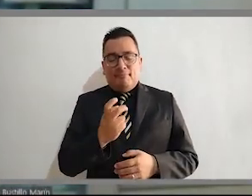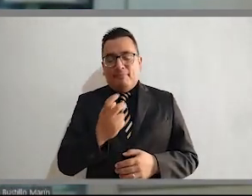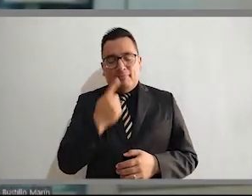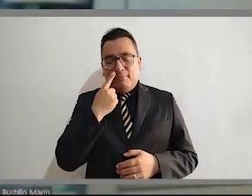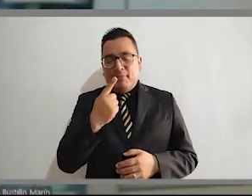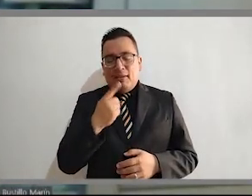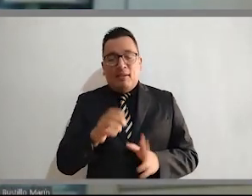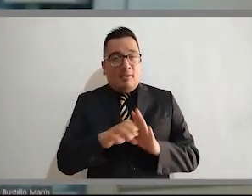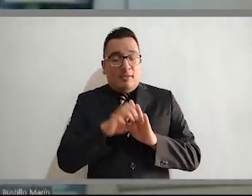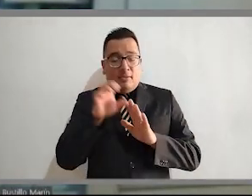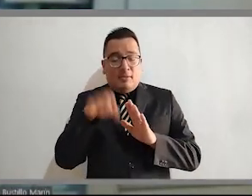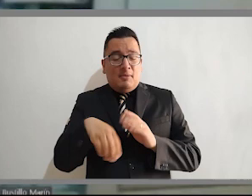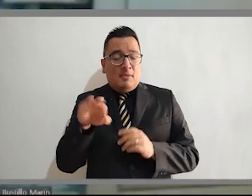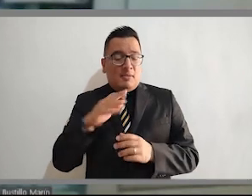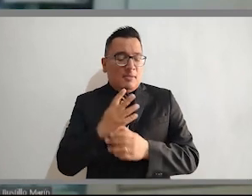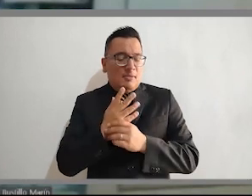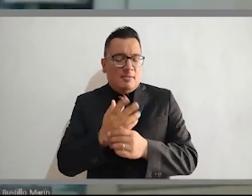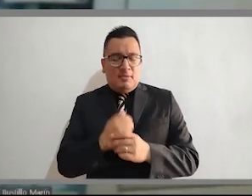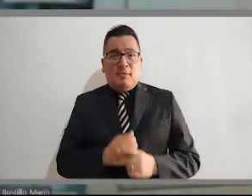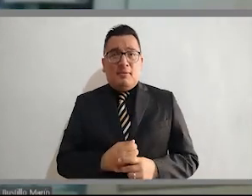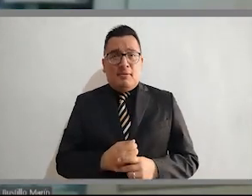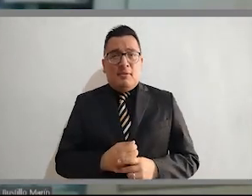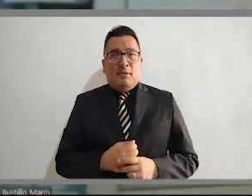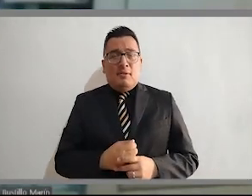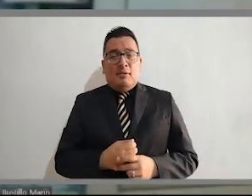ejemplo, cuando nos dicen,